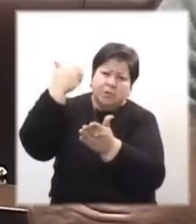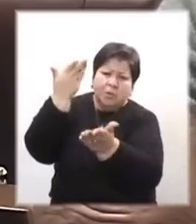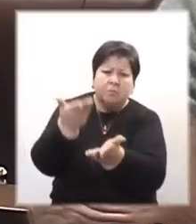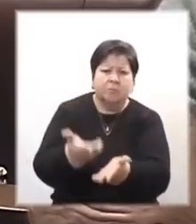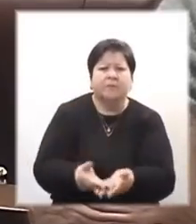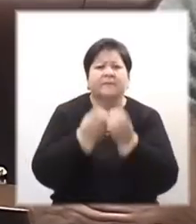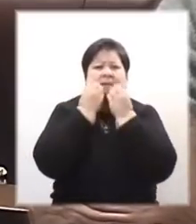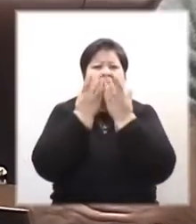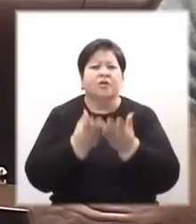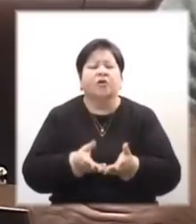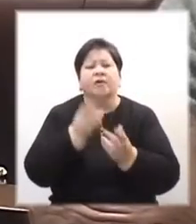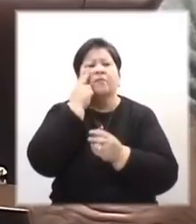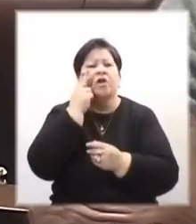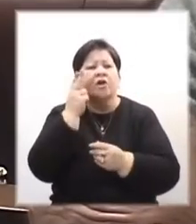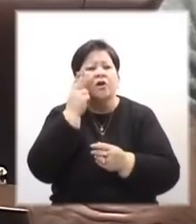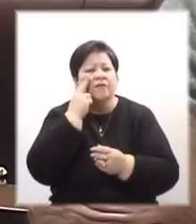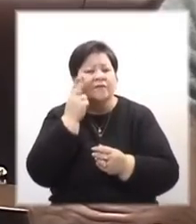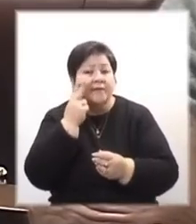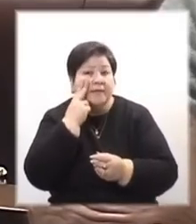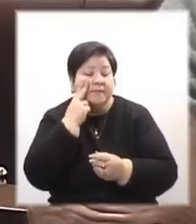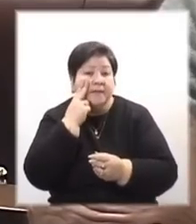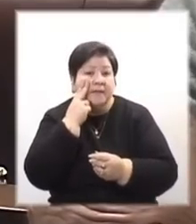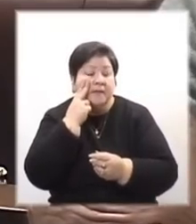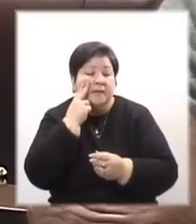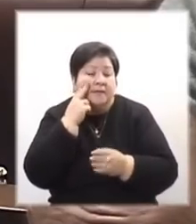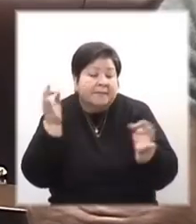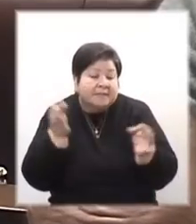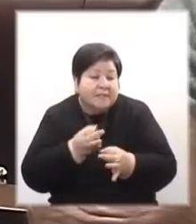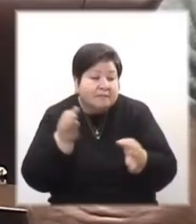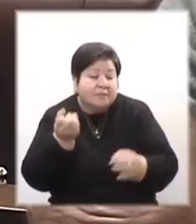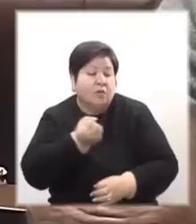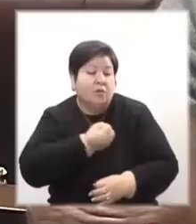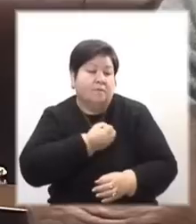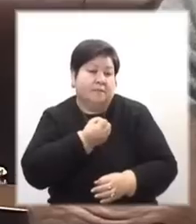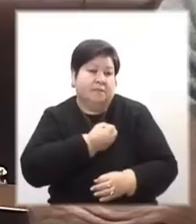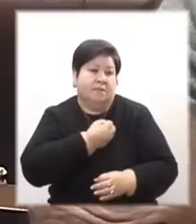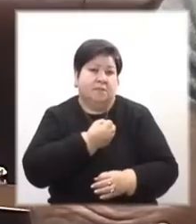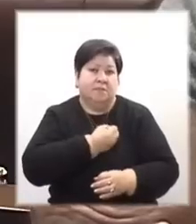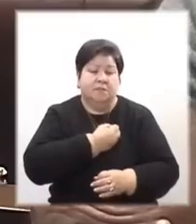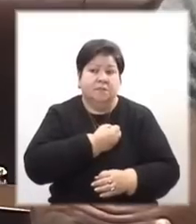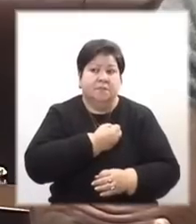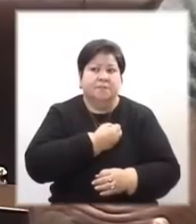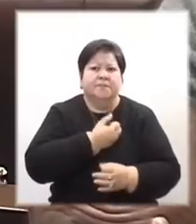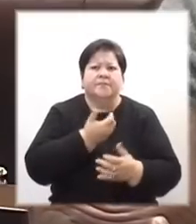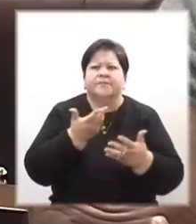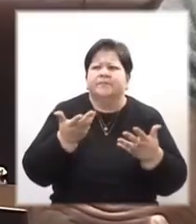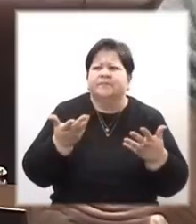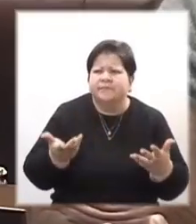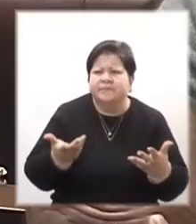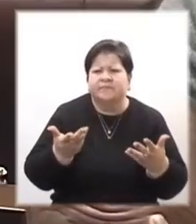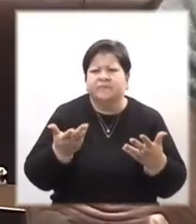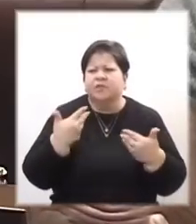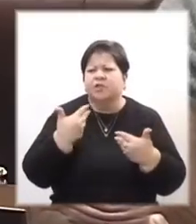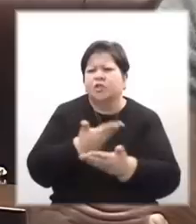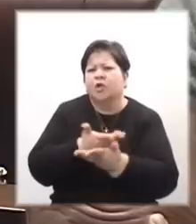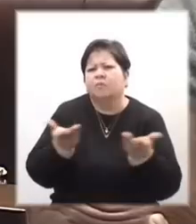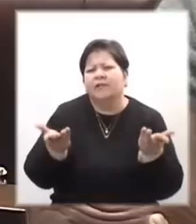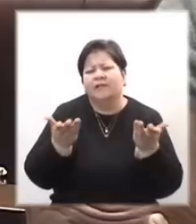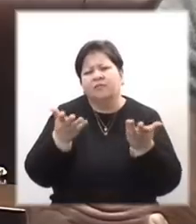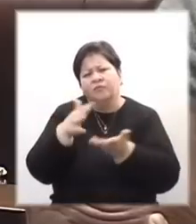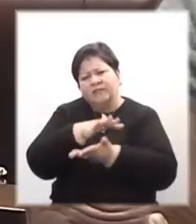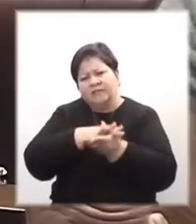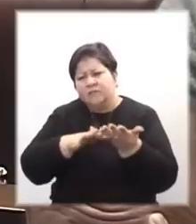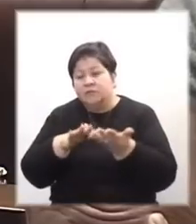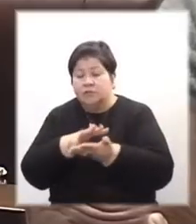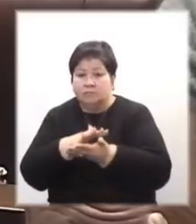y resolver determinados problemas, particularmente el homicidio, que nos quieren pintar una realidad que no es lo que marcan ni los